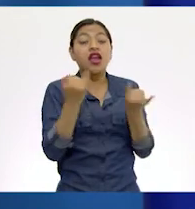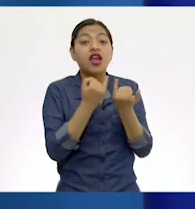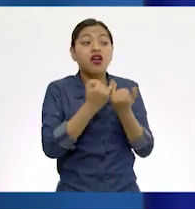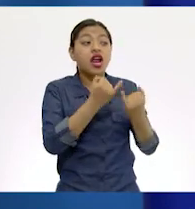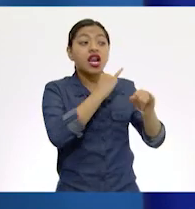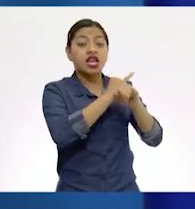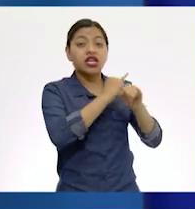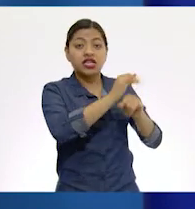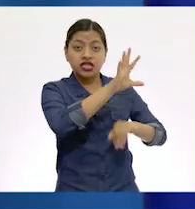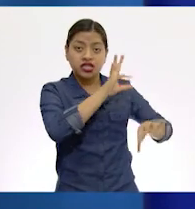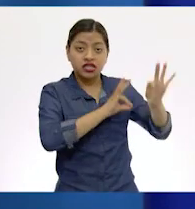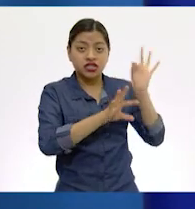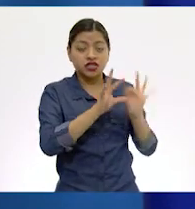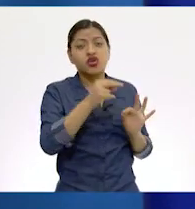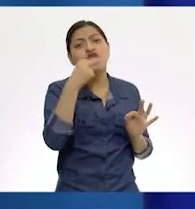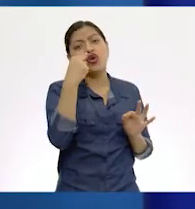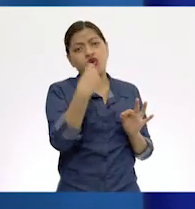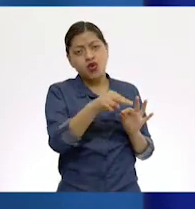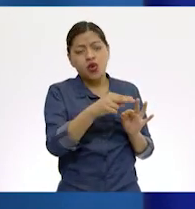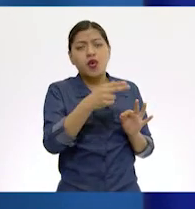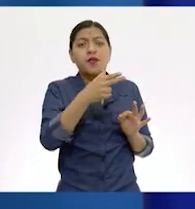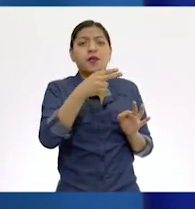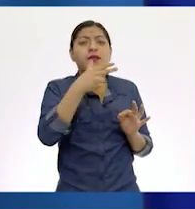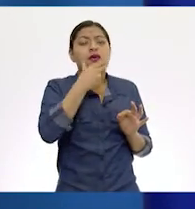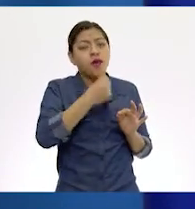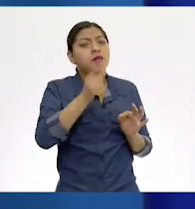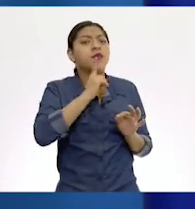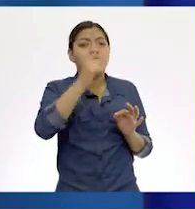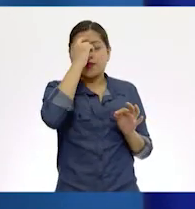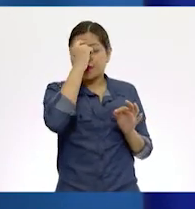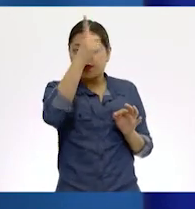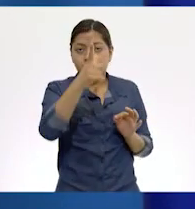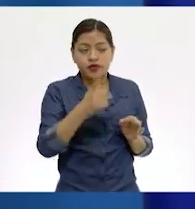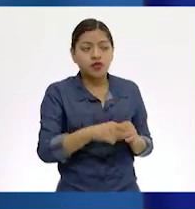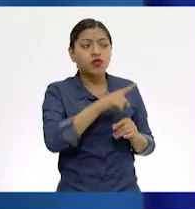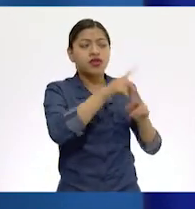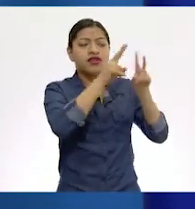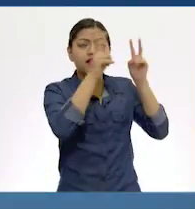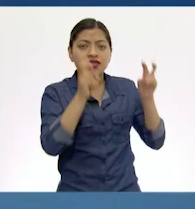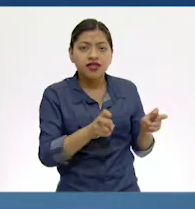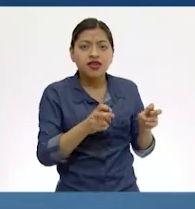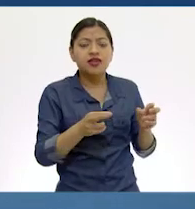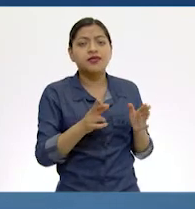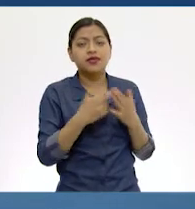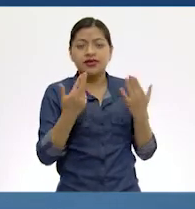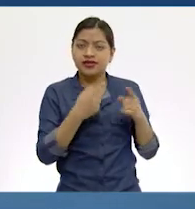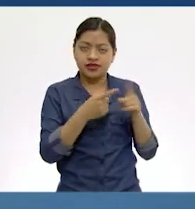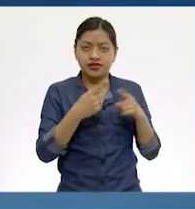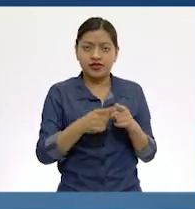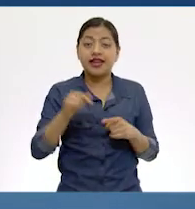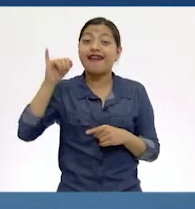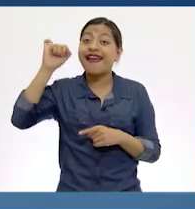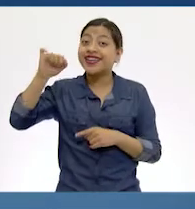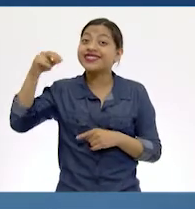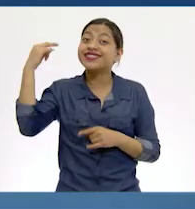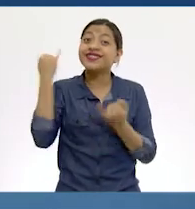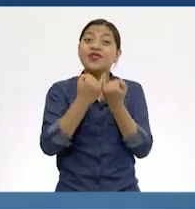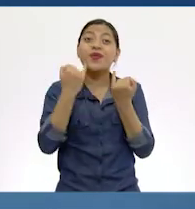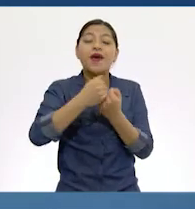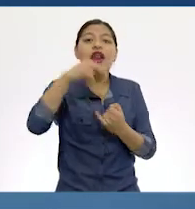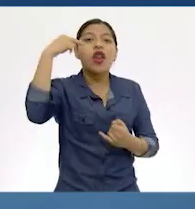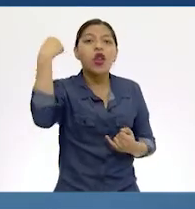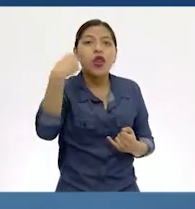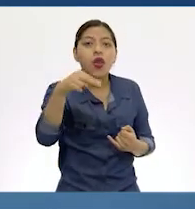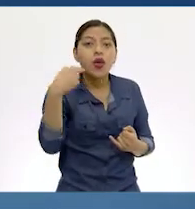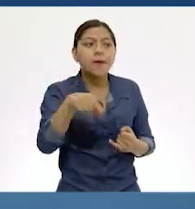cuenta datos como el nombre del autor, el título del documento o el artículo. Ah, y también el nombre de la página